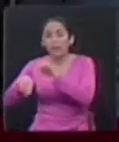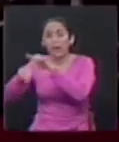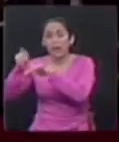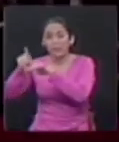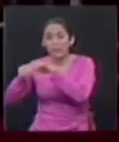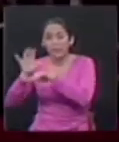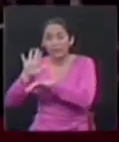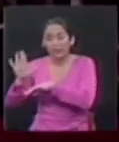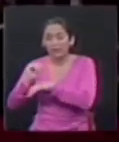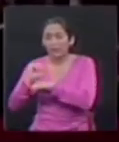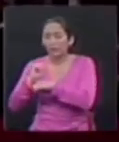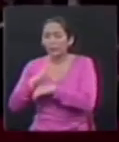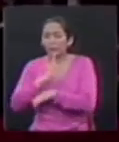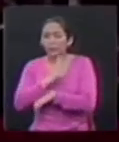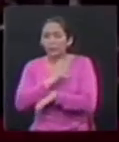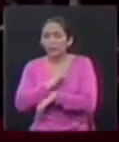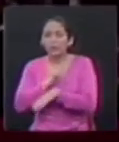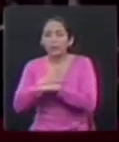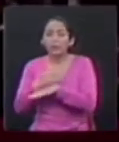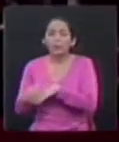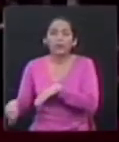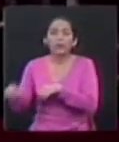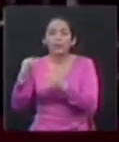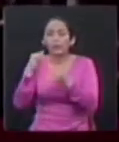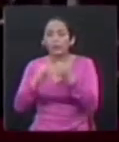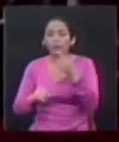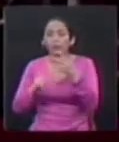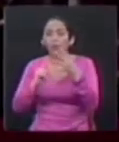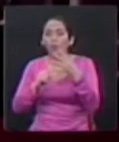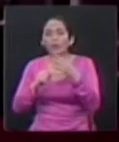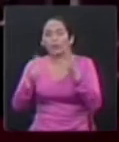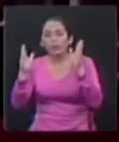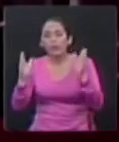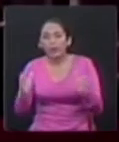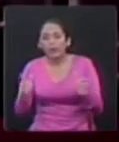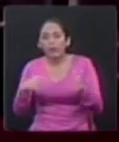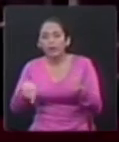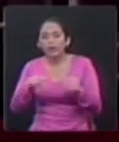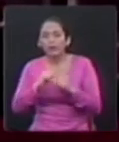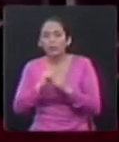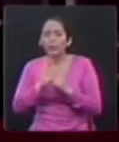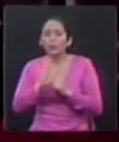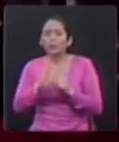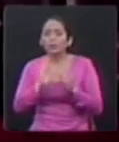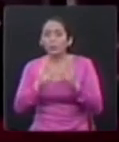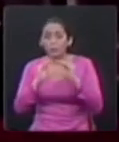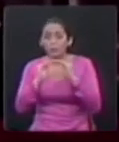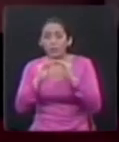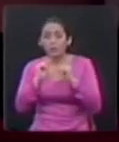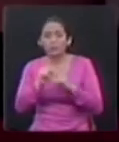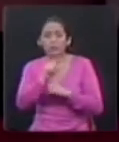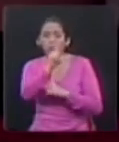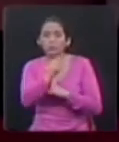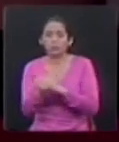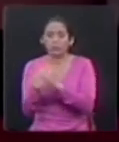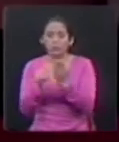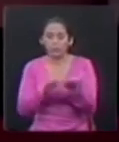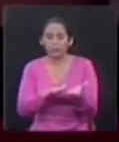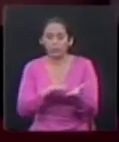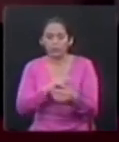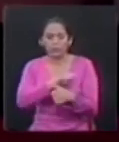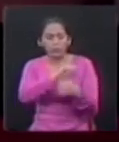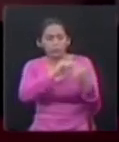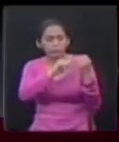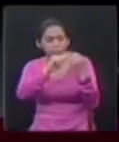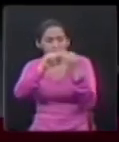finalmente regresamos a la casa de Violeta en donde ocurre la muerte de este personaje. Está hecho todo de una manera que intenta